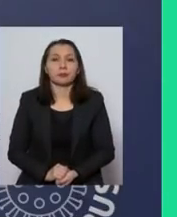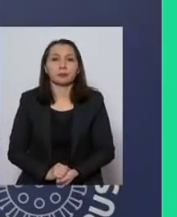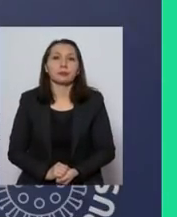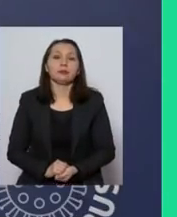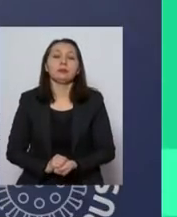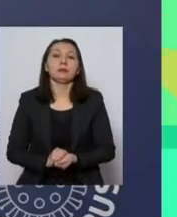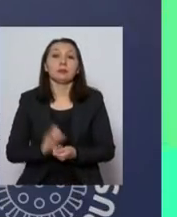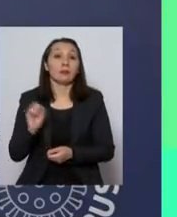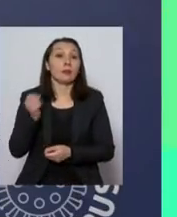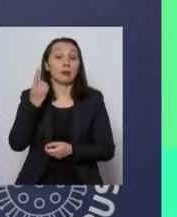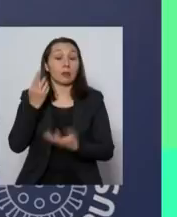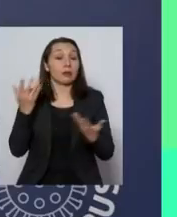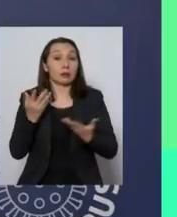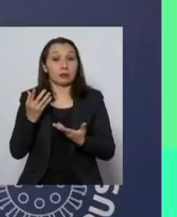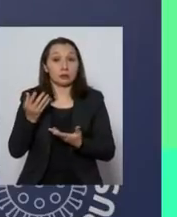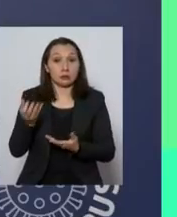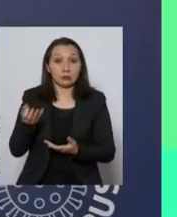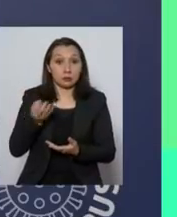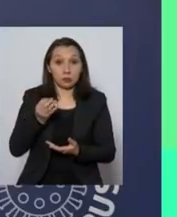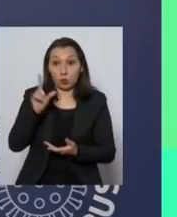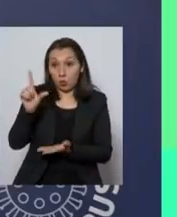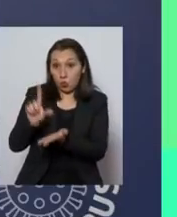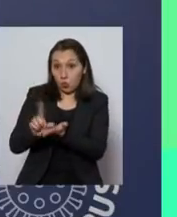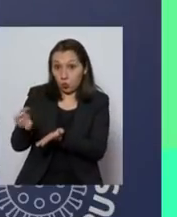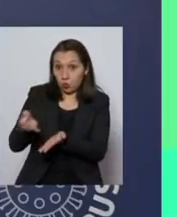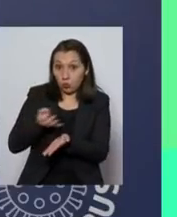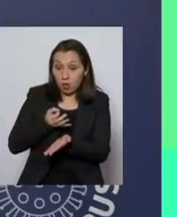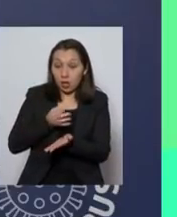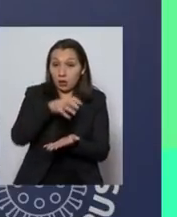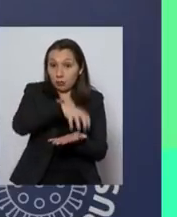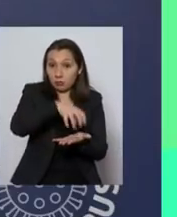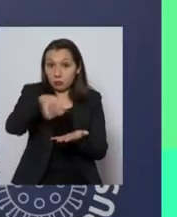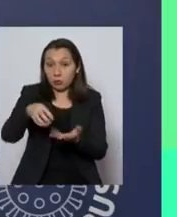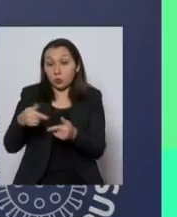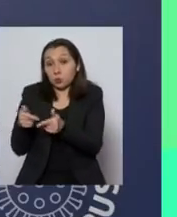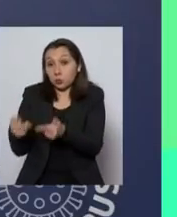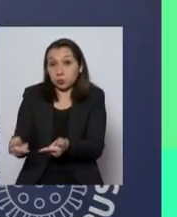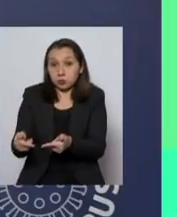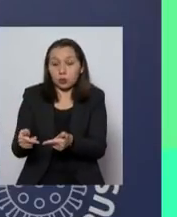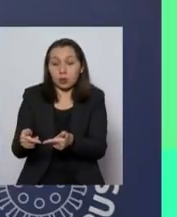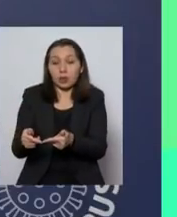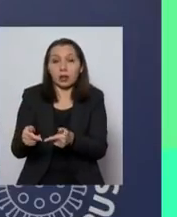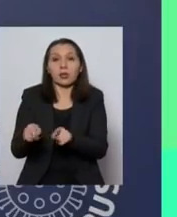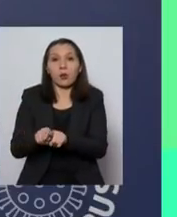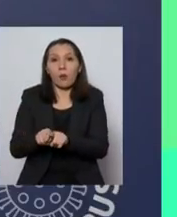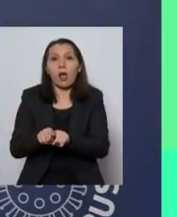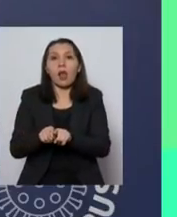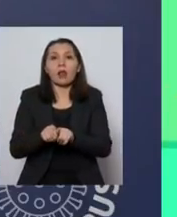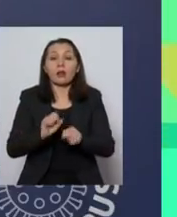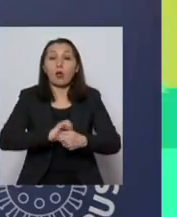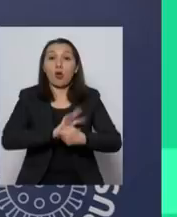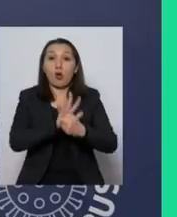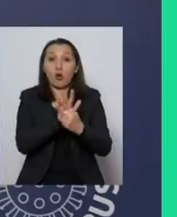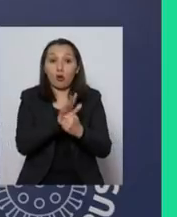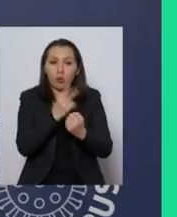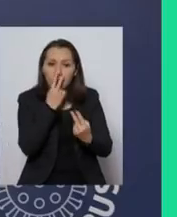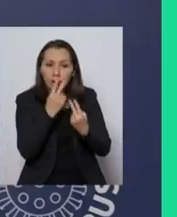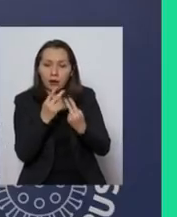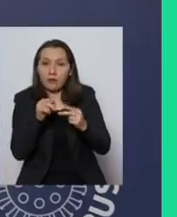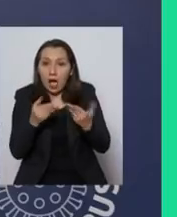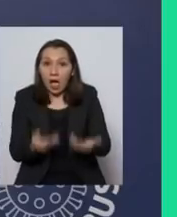En primer lugar, en las regiones, las zonas que usted menciona, afortunadamente, los casos de coronavirus hasta